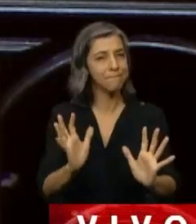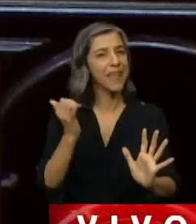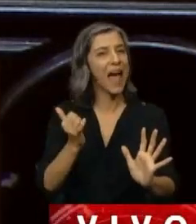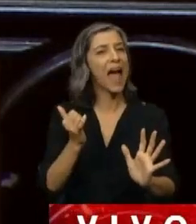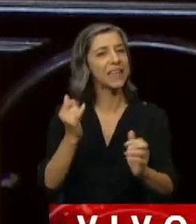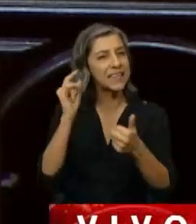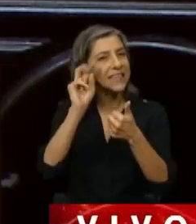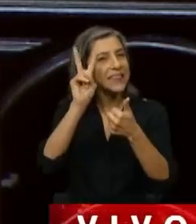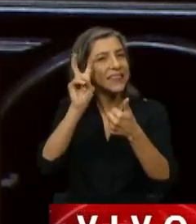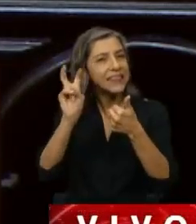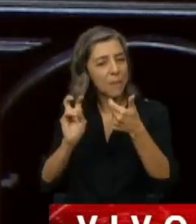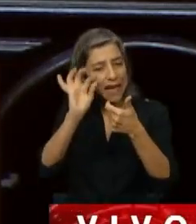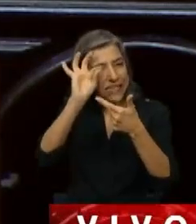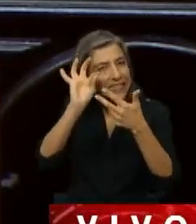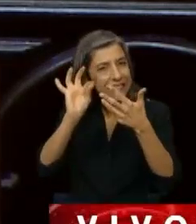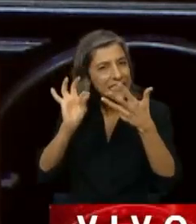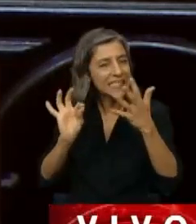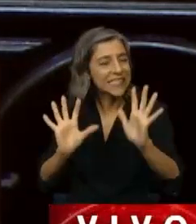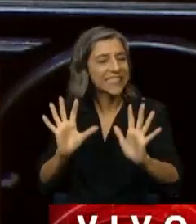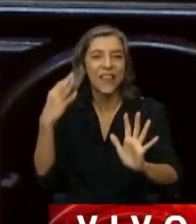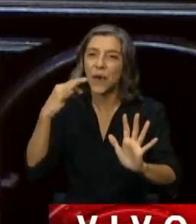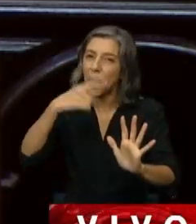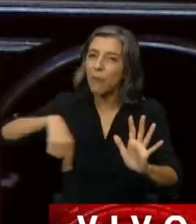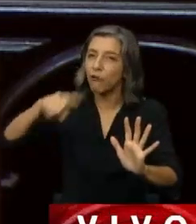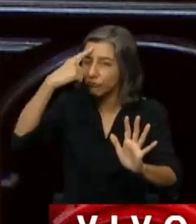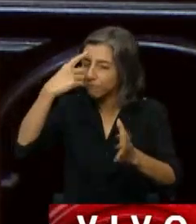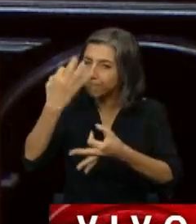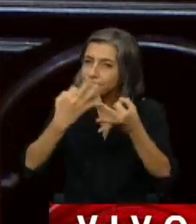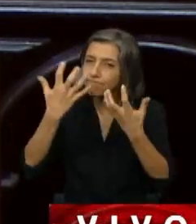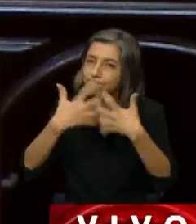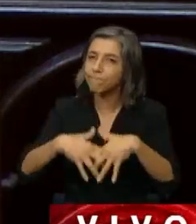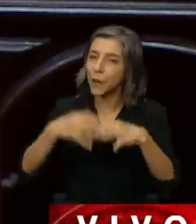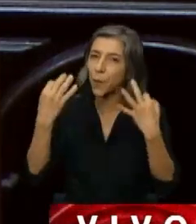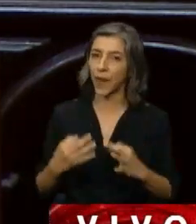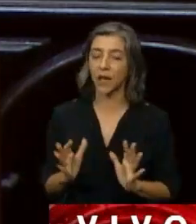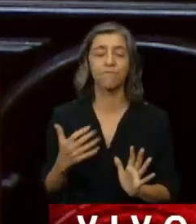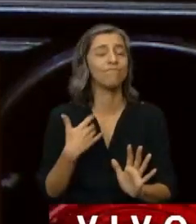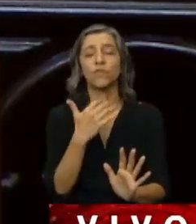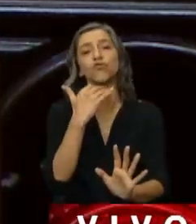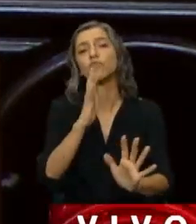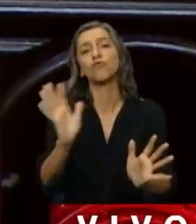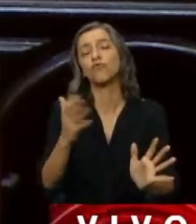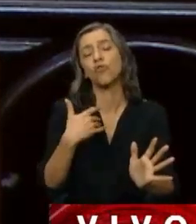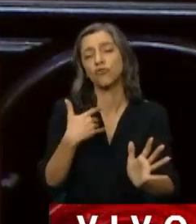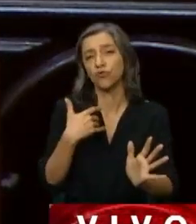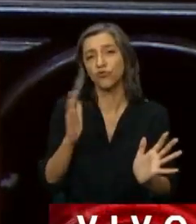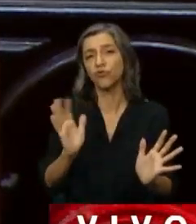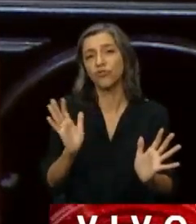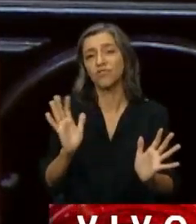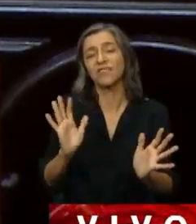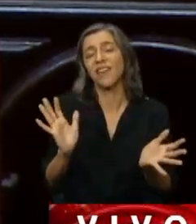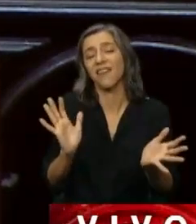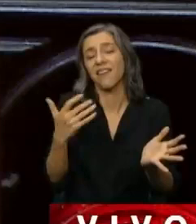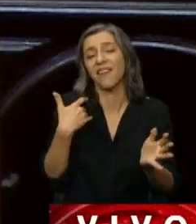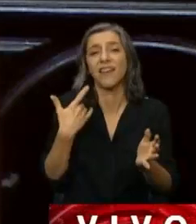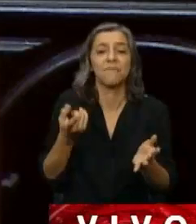factores hay que tomarlo en cuenta. Yo no sé, y con esto termino, presidente, no sé efectivamente si la discusión tiene que ver o